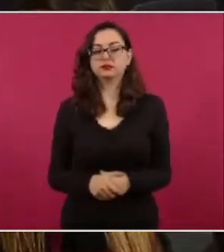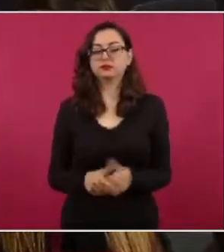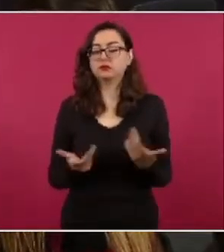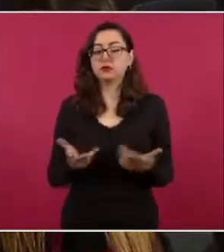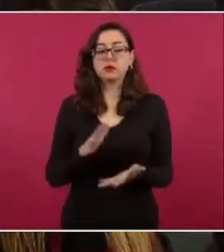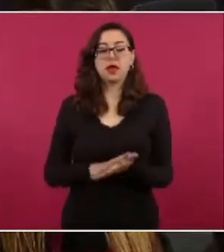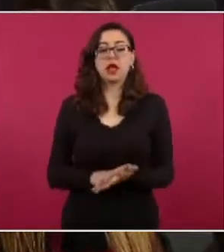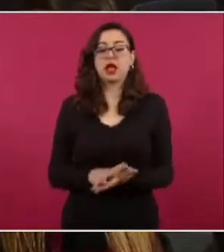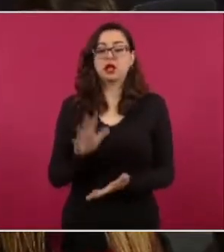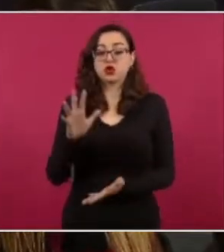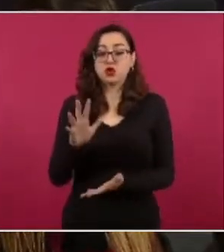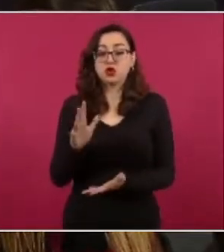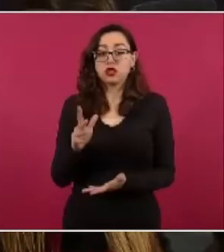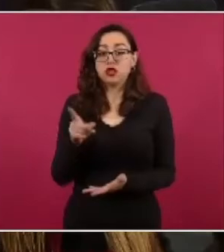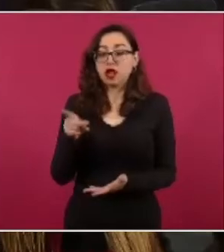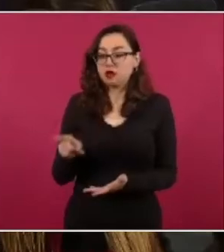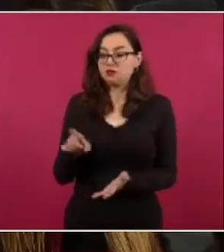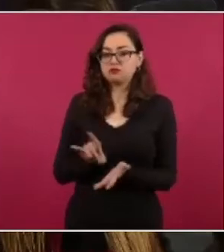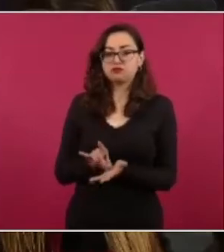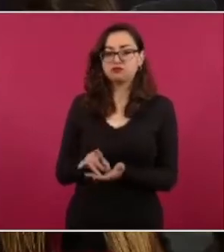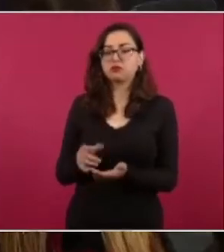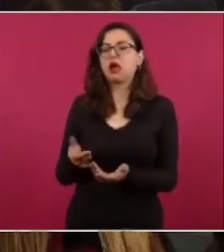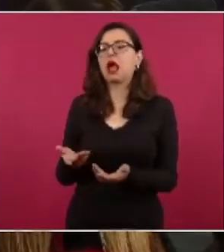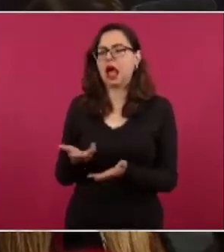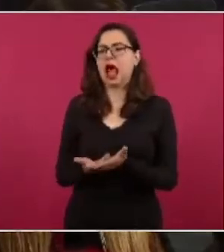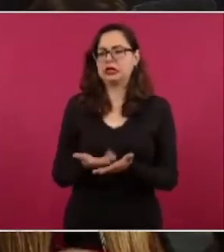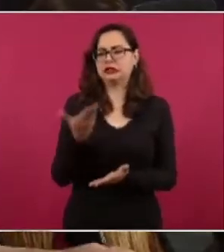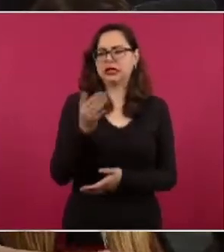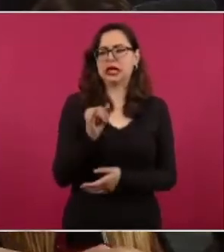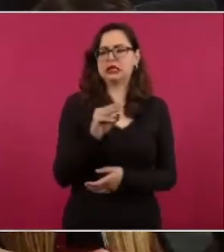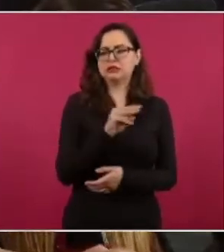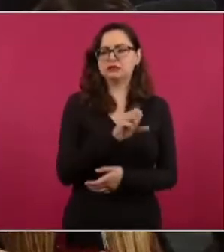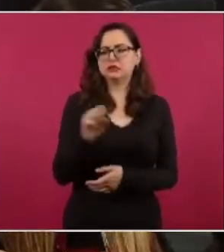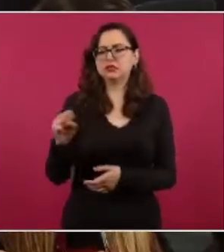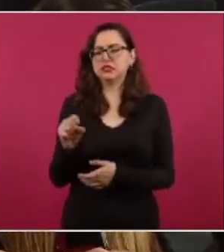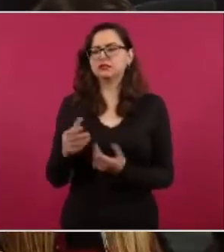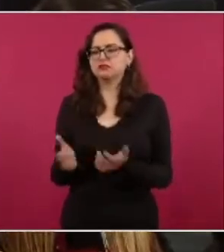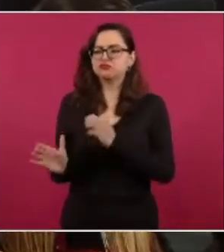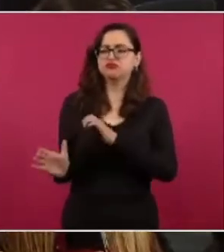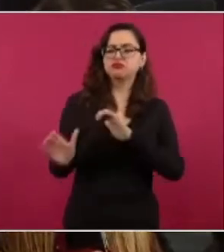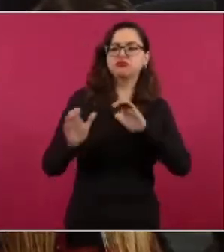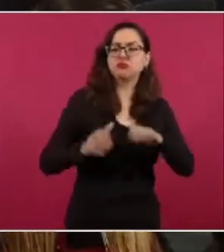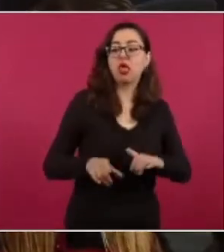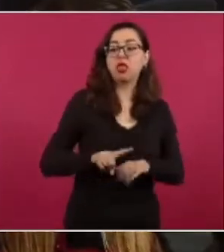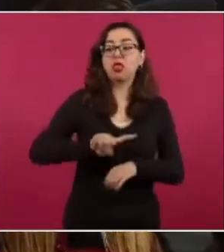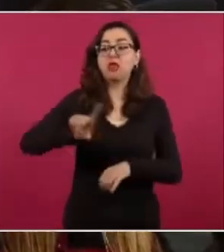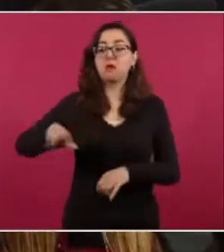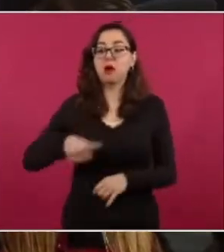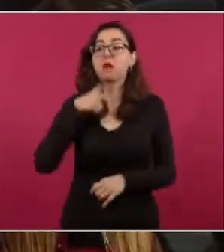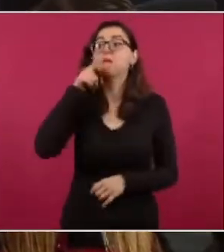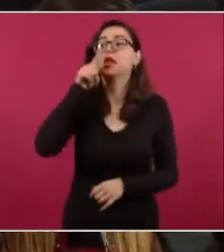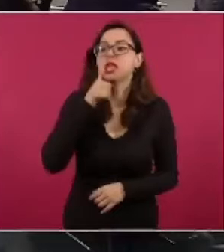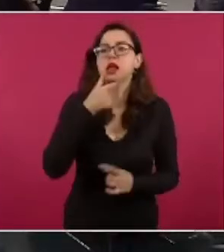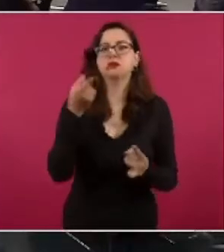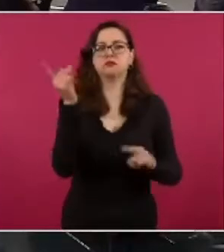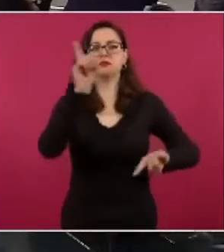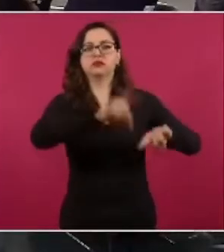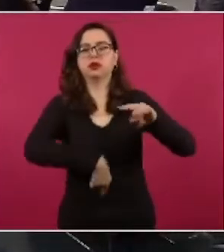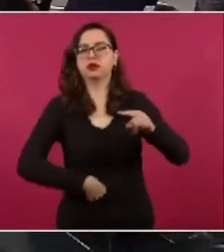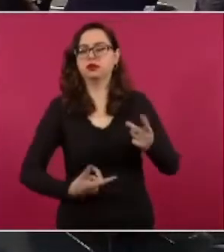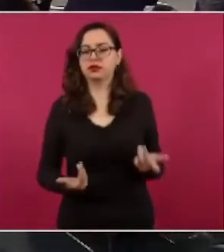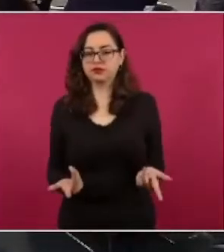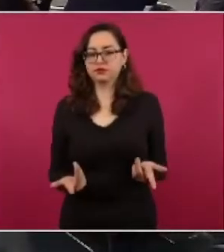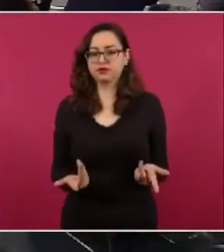baja al otro día de su contratación. En el SAT, más de la tercera parte ya no contaban con seguridad